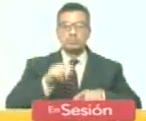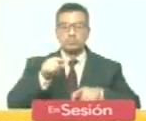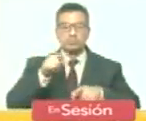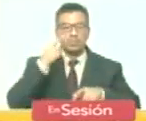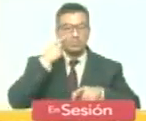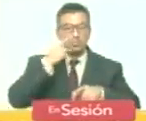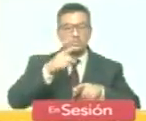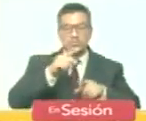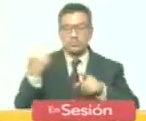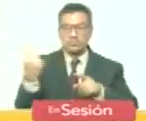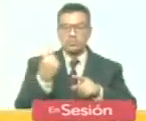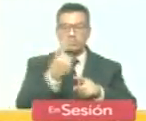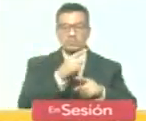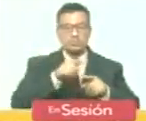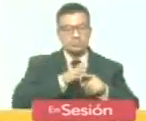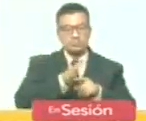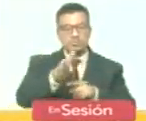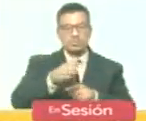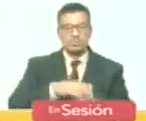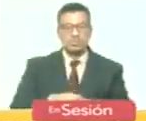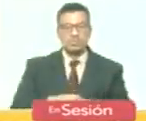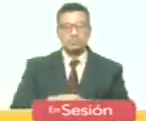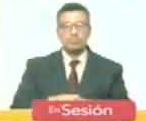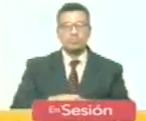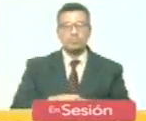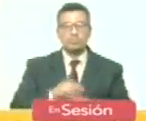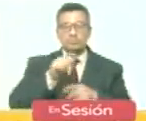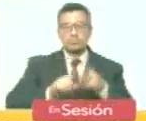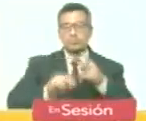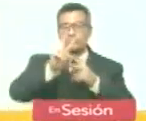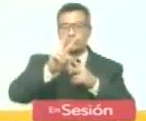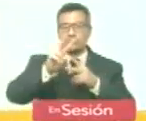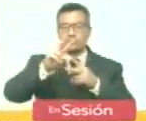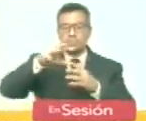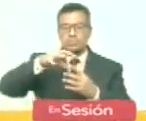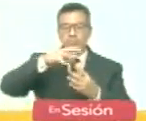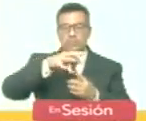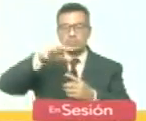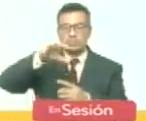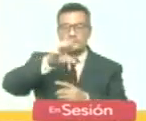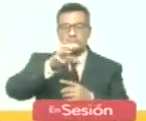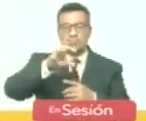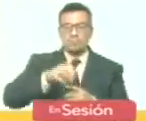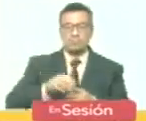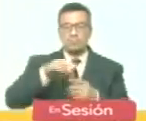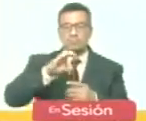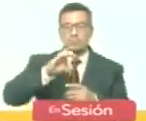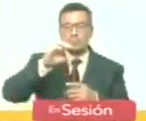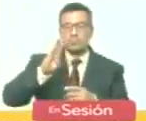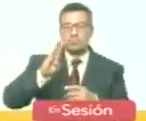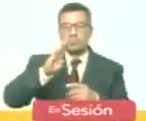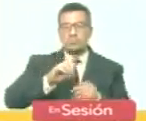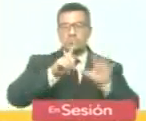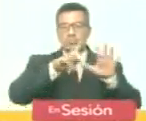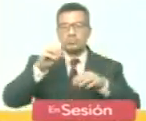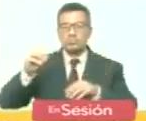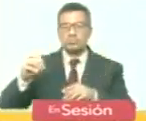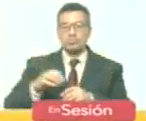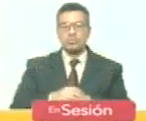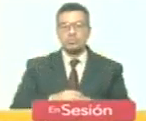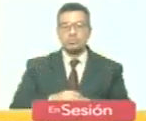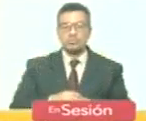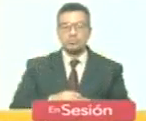encontraran a su paso. Estos dos drones, DJI MS-600,